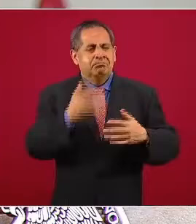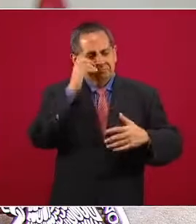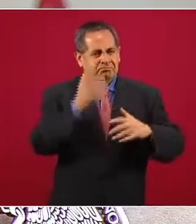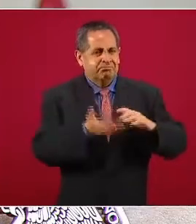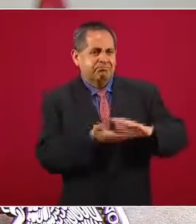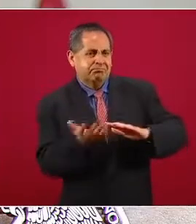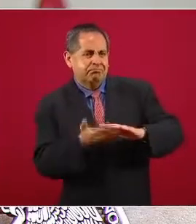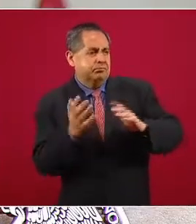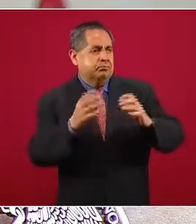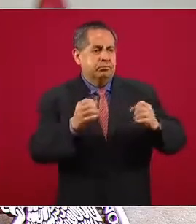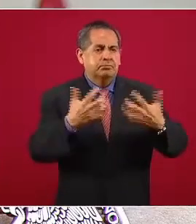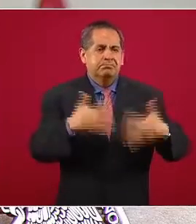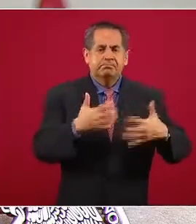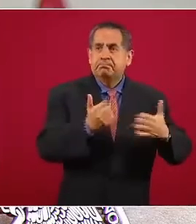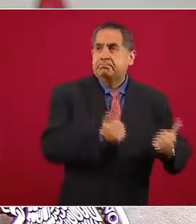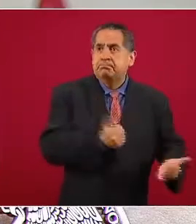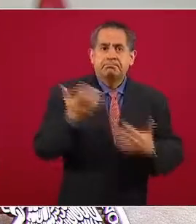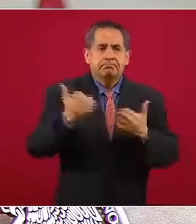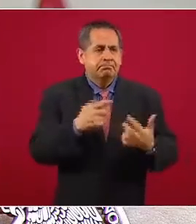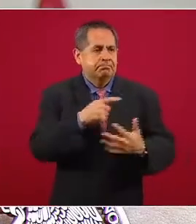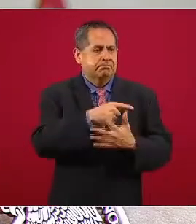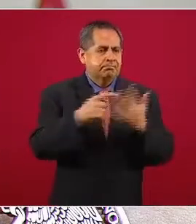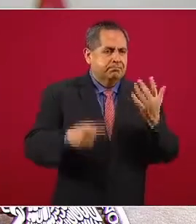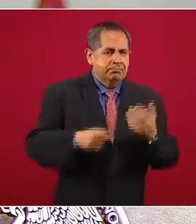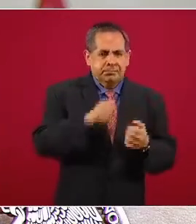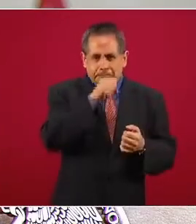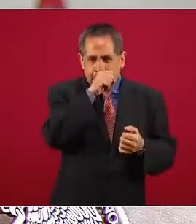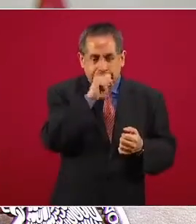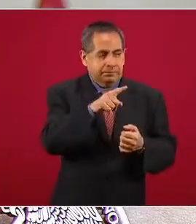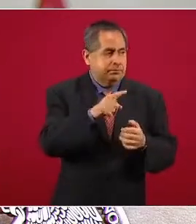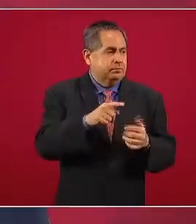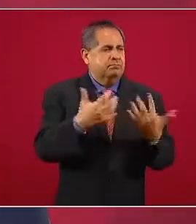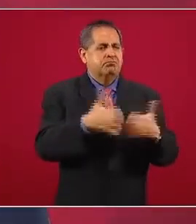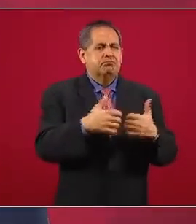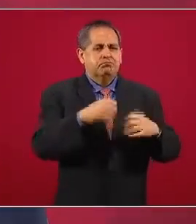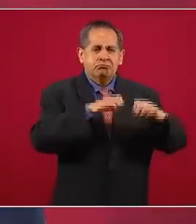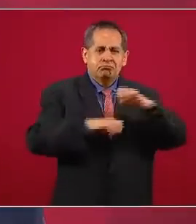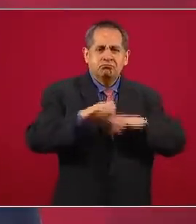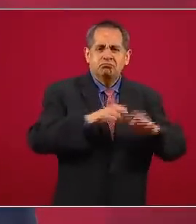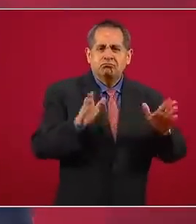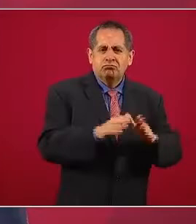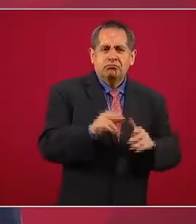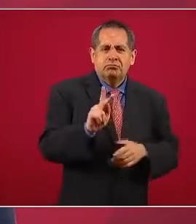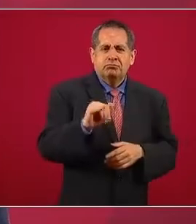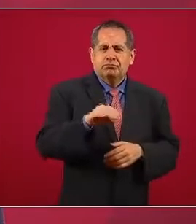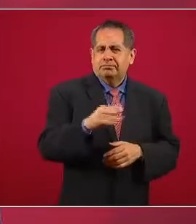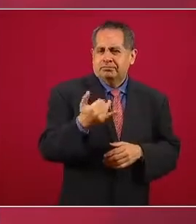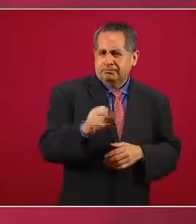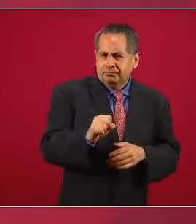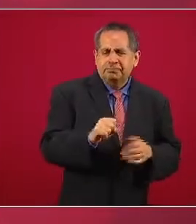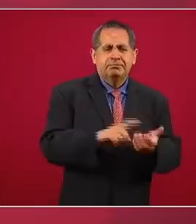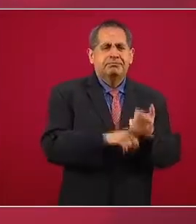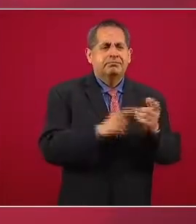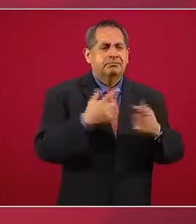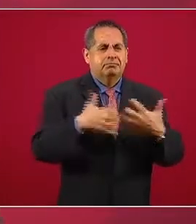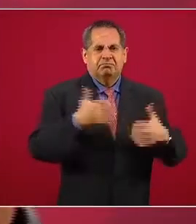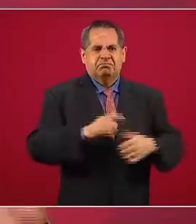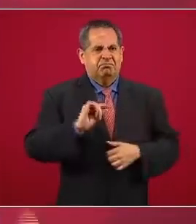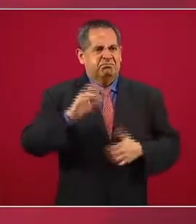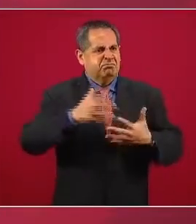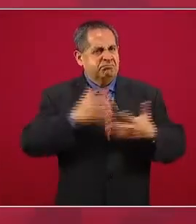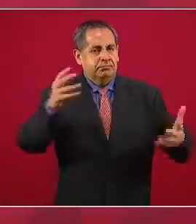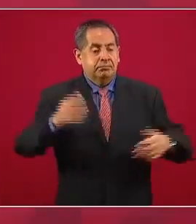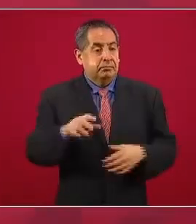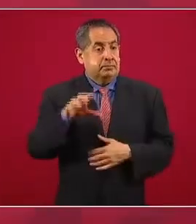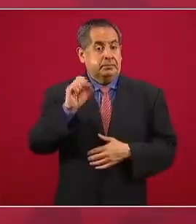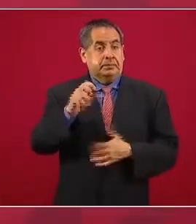los exportadores, las mini compañías, las pymes, las grandes empresas, las 60